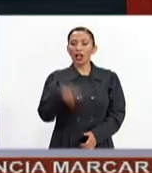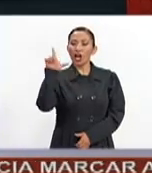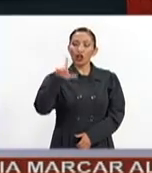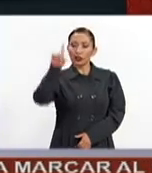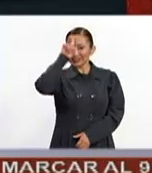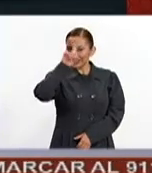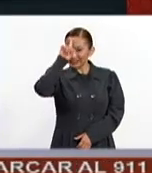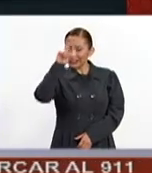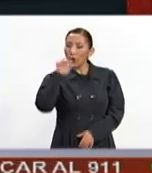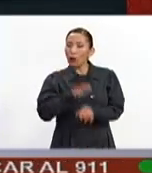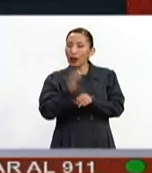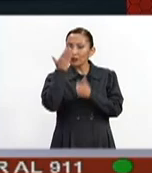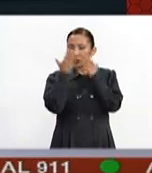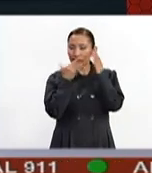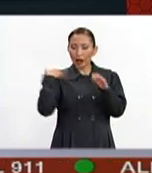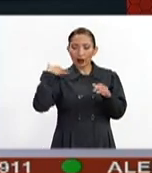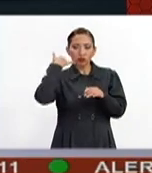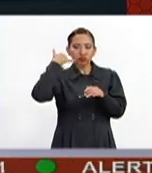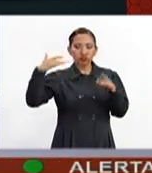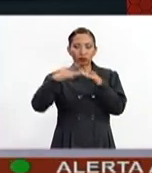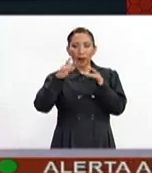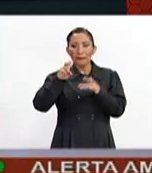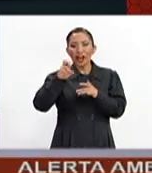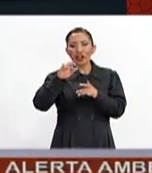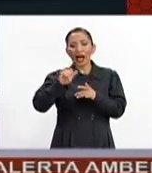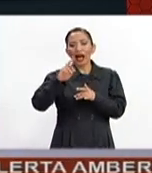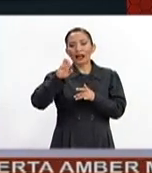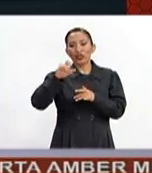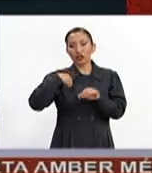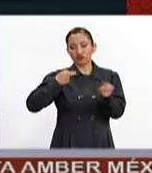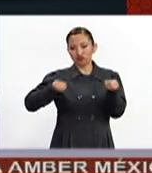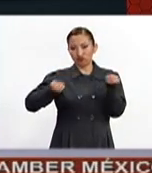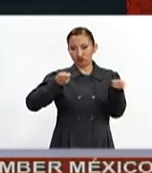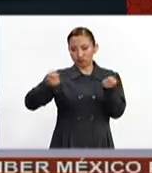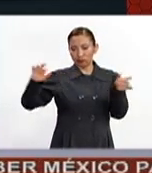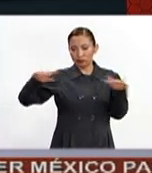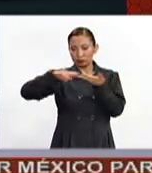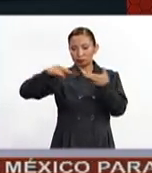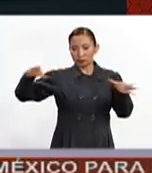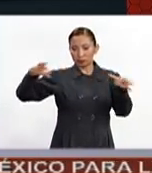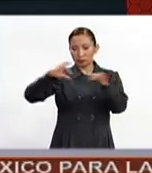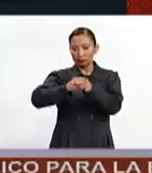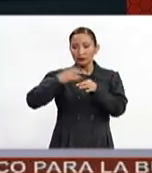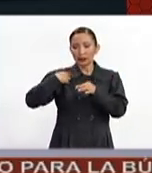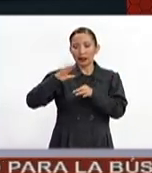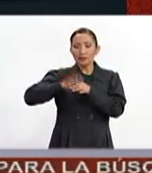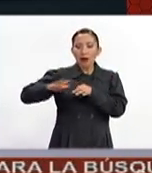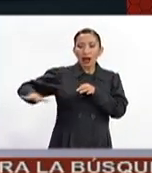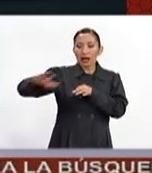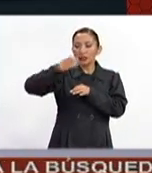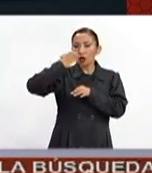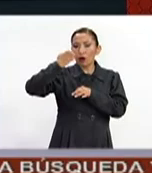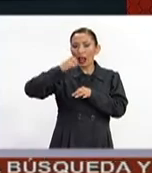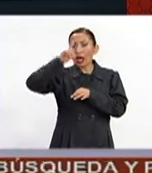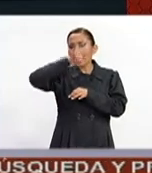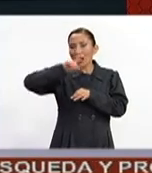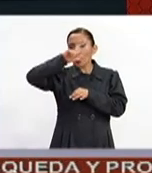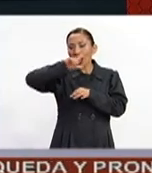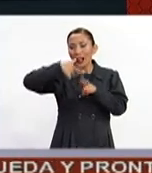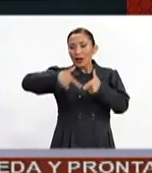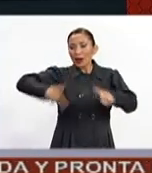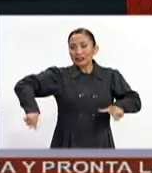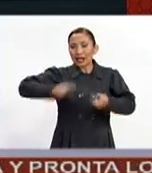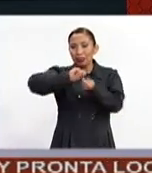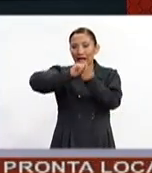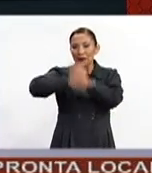Lunes de orientación vocacional, nos comunicamos con Verónica Rendón, ella es coordinadora de vinculación y extensión de la Escuela de Lenguas, Lingüística